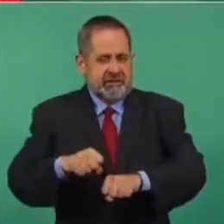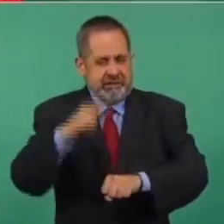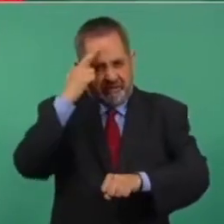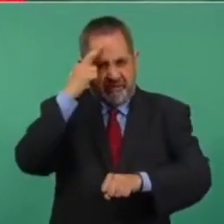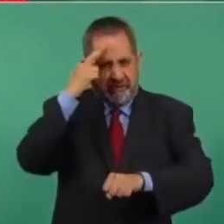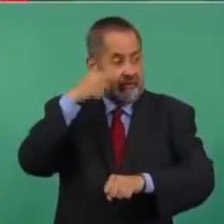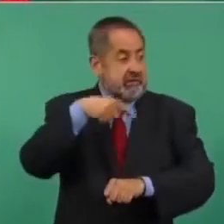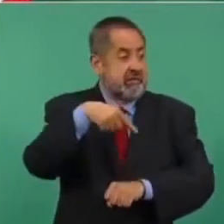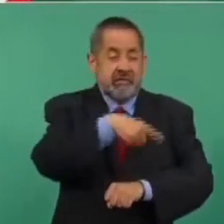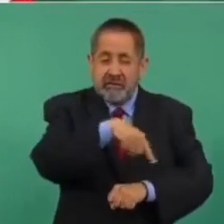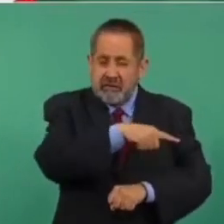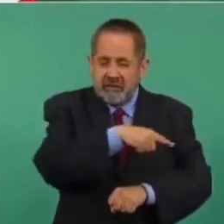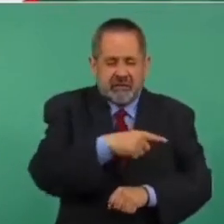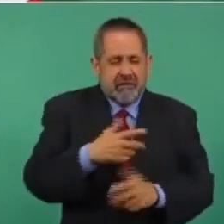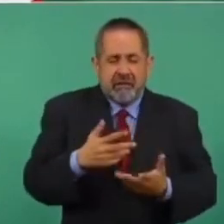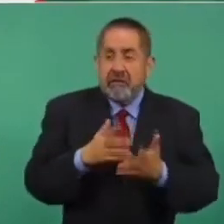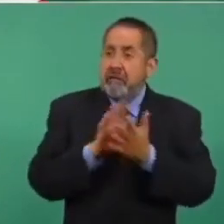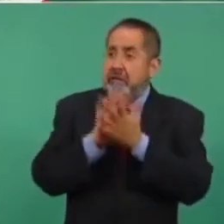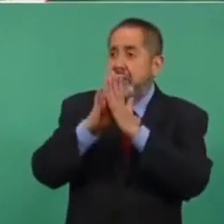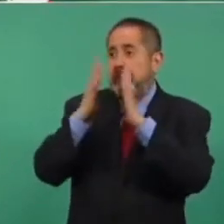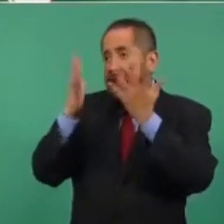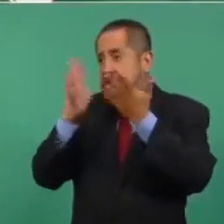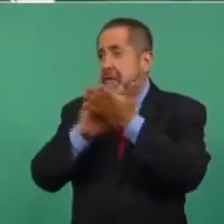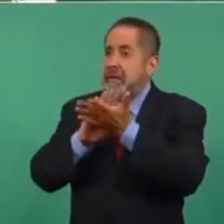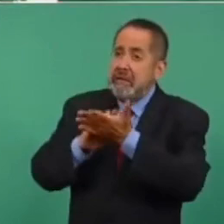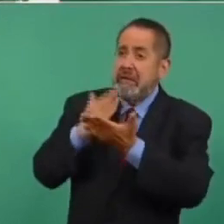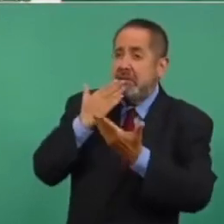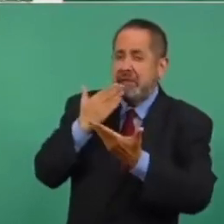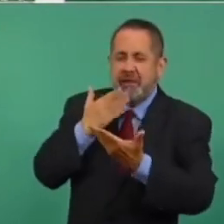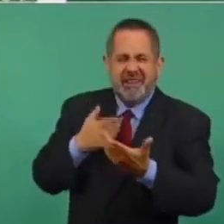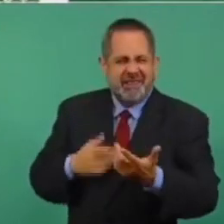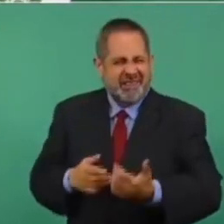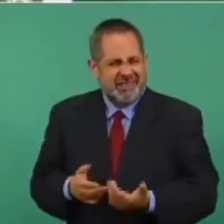los recibieron con aplausos.